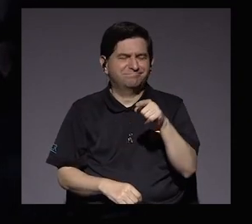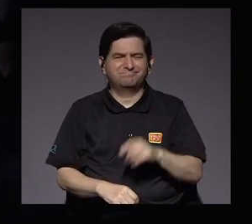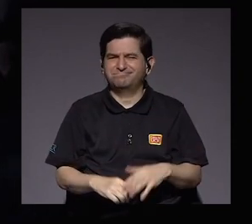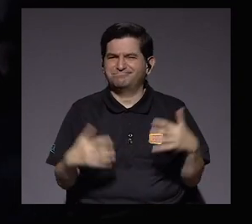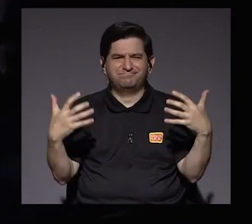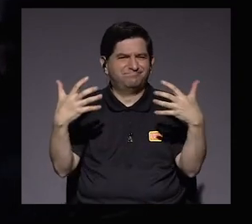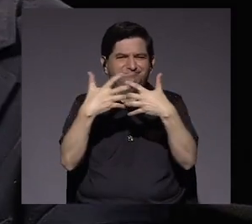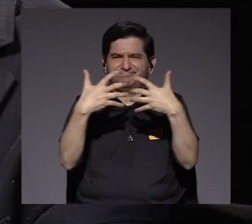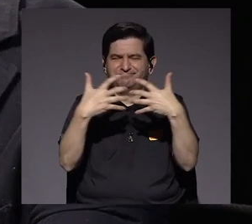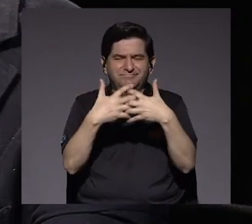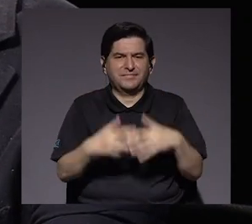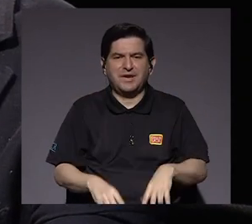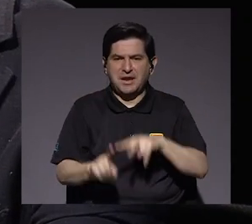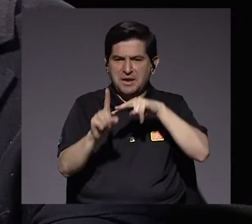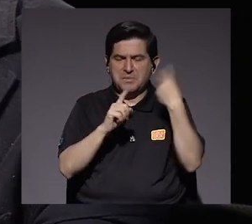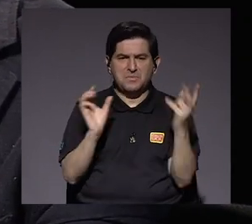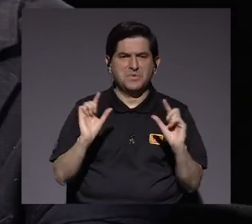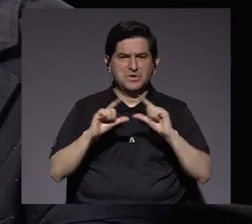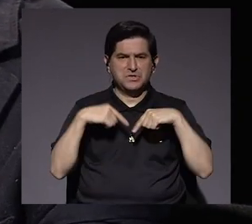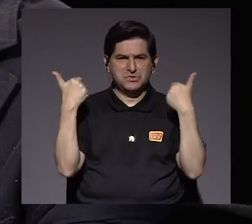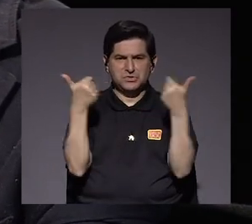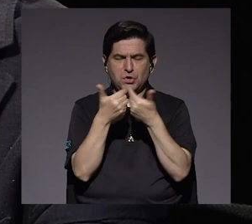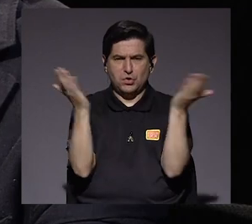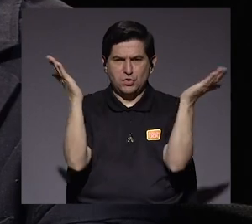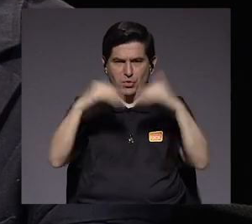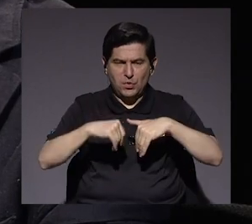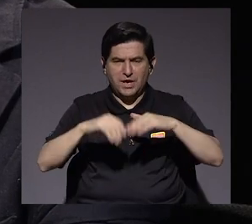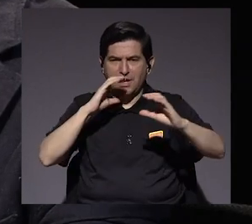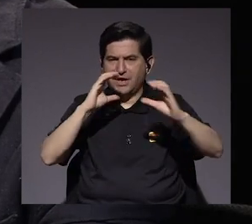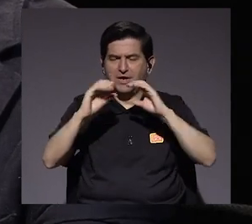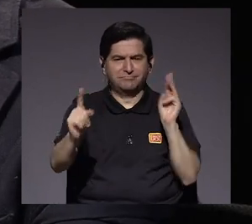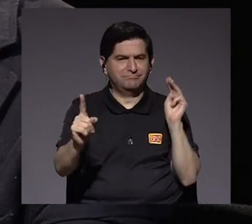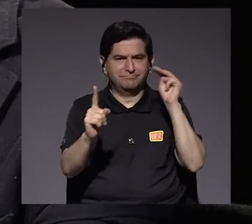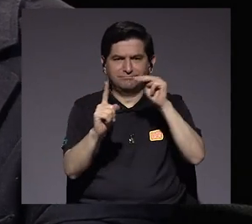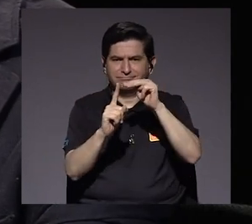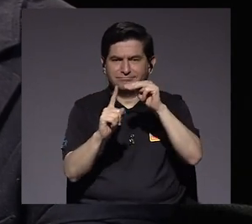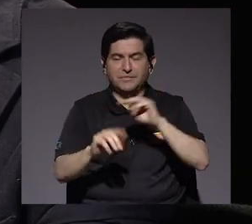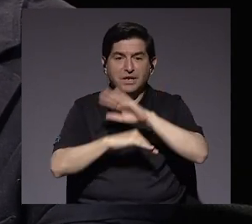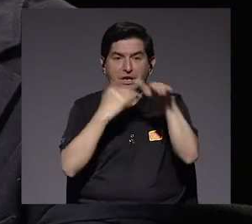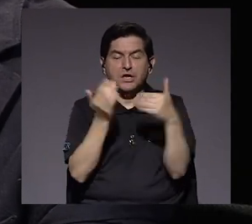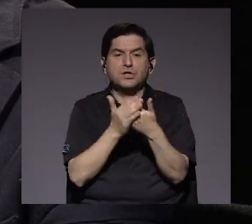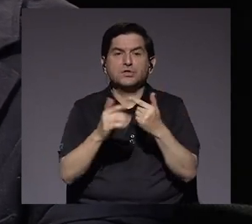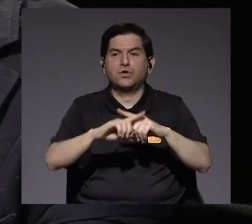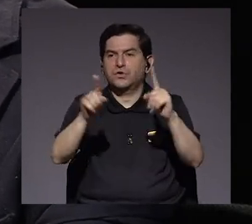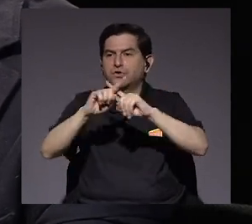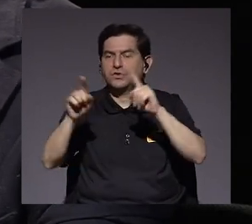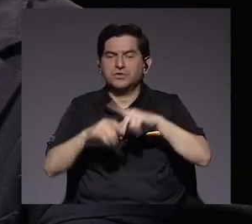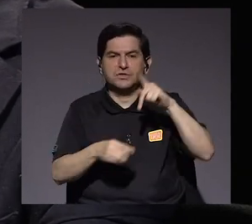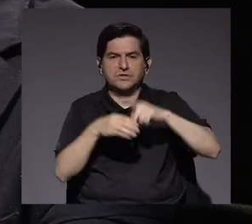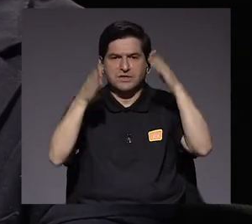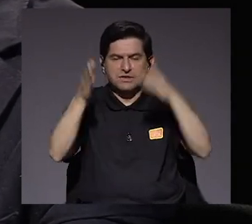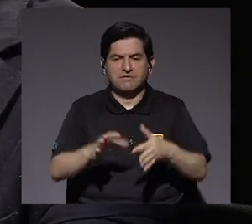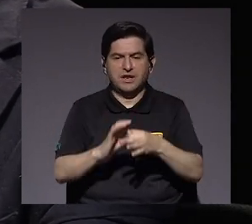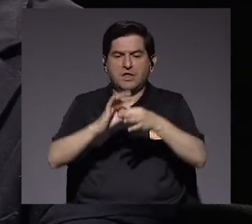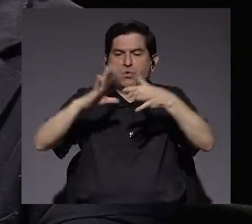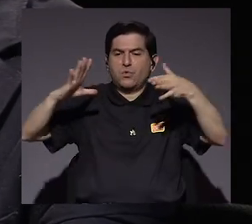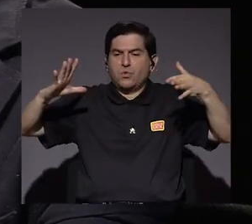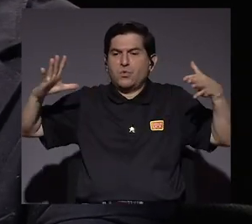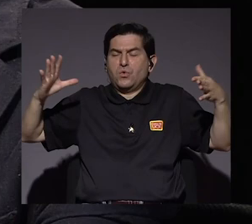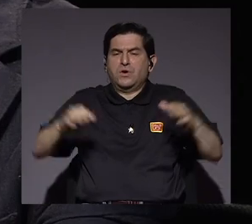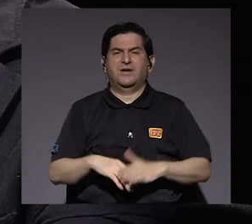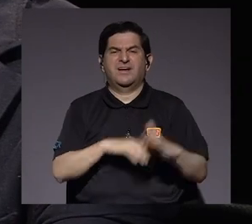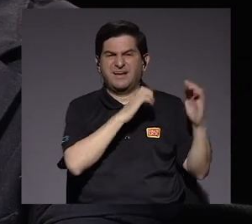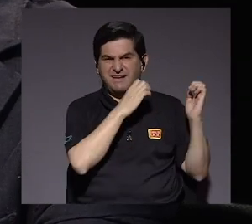visión de conjunto, no ha logrado transmitirse ese mensaje. Y de nuevo, la desarticulación de todos los actores nos permite determinar que efectivamente